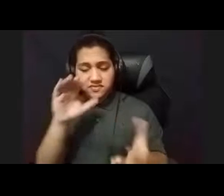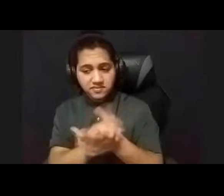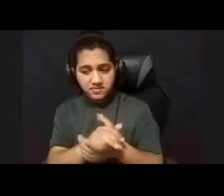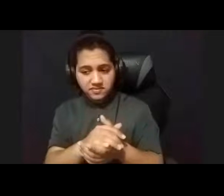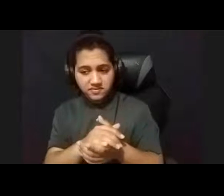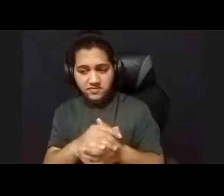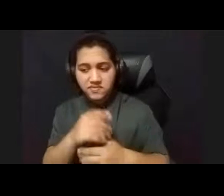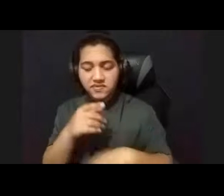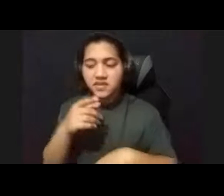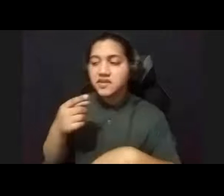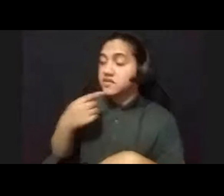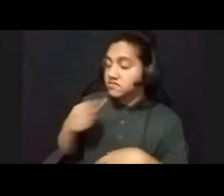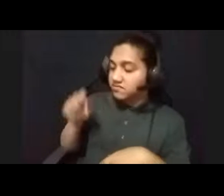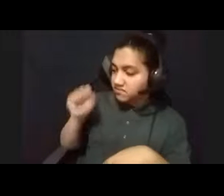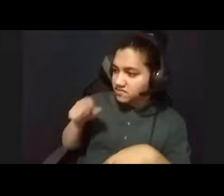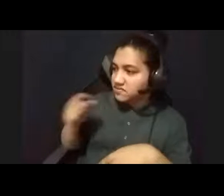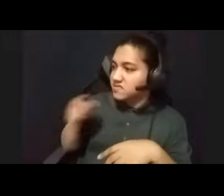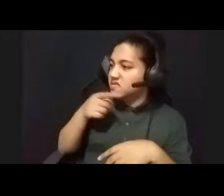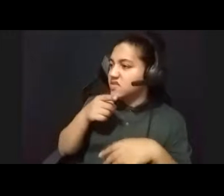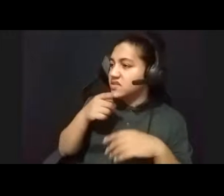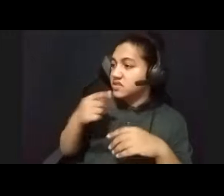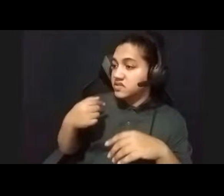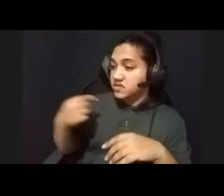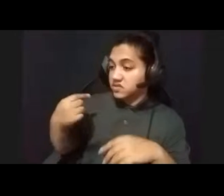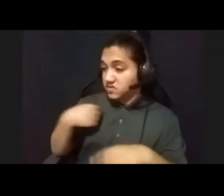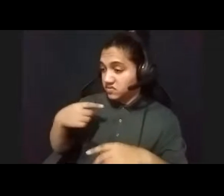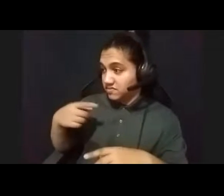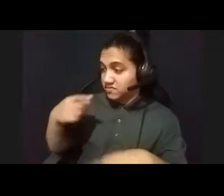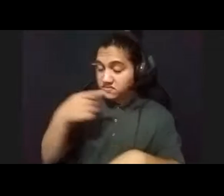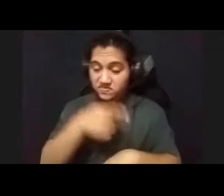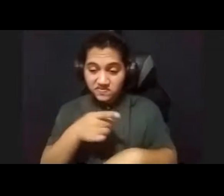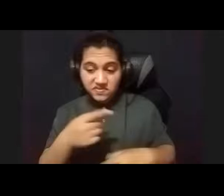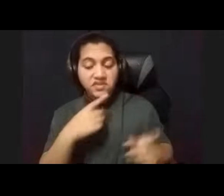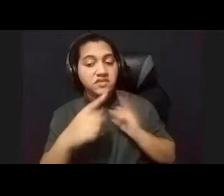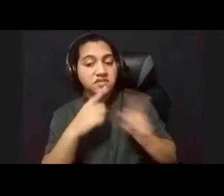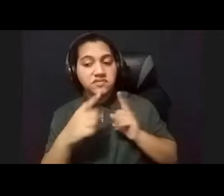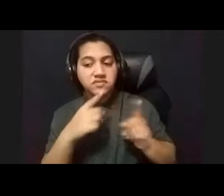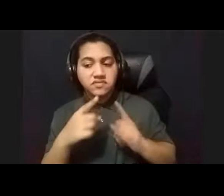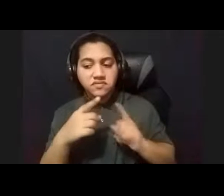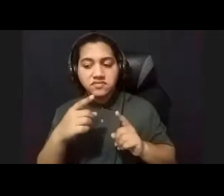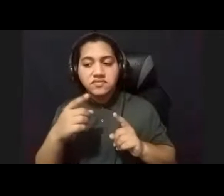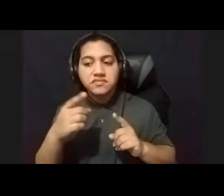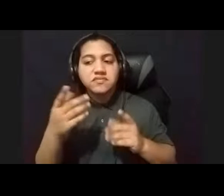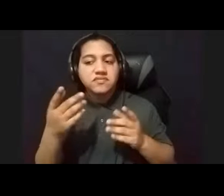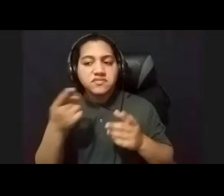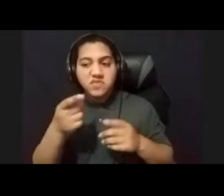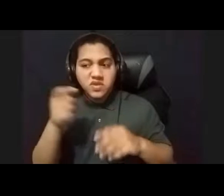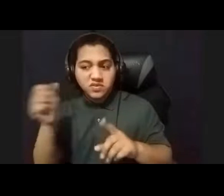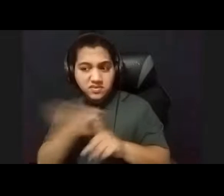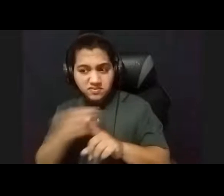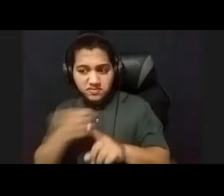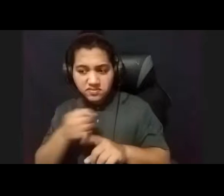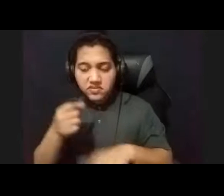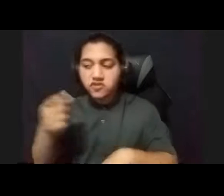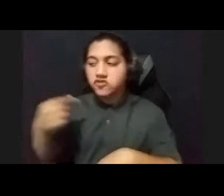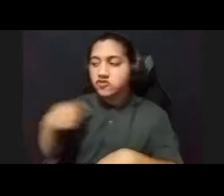una discusión, ¿con qué tú me vas a pegar? Y él le dice, te voy a pegar con este mazo y te voy a pegar